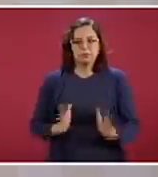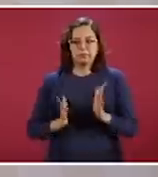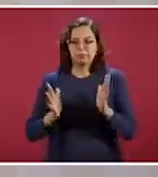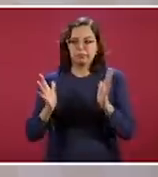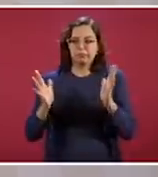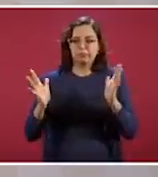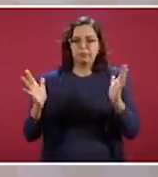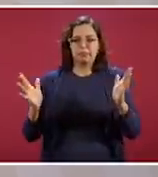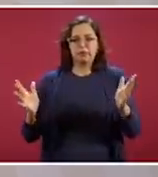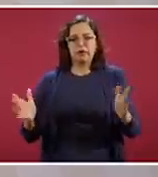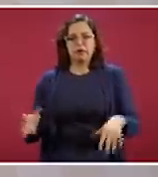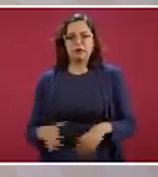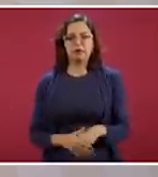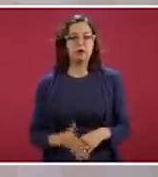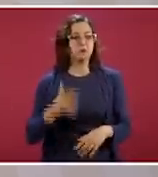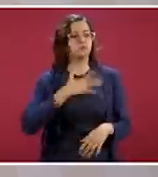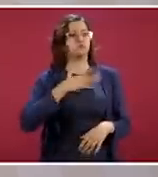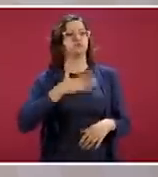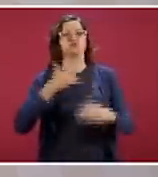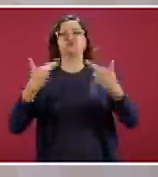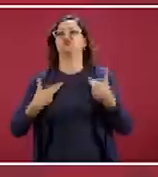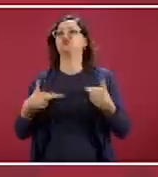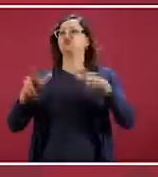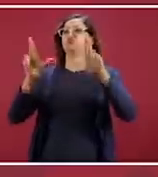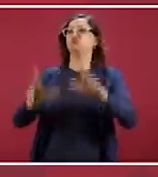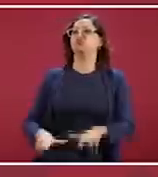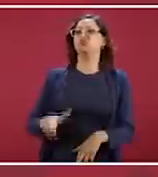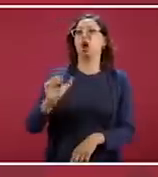se ostente como mi representante